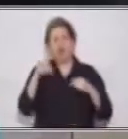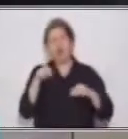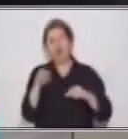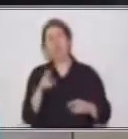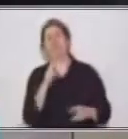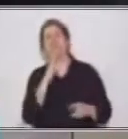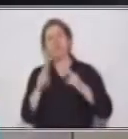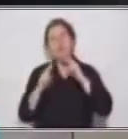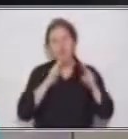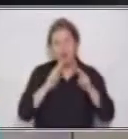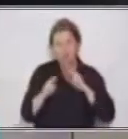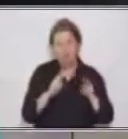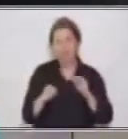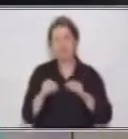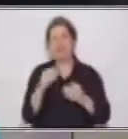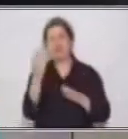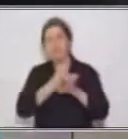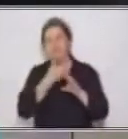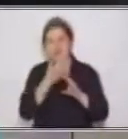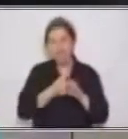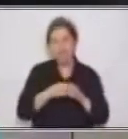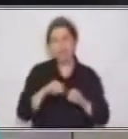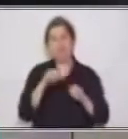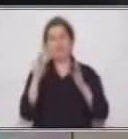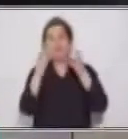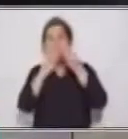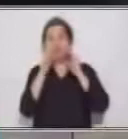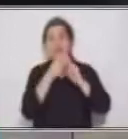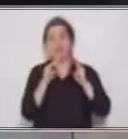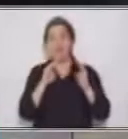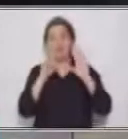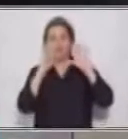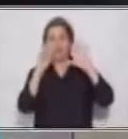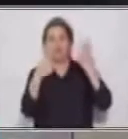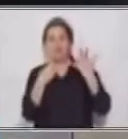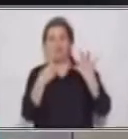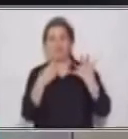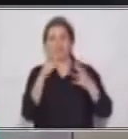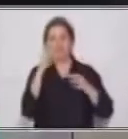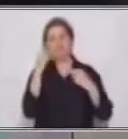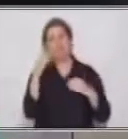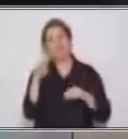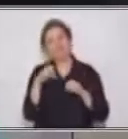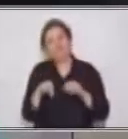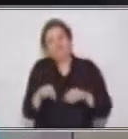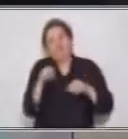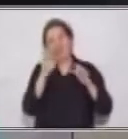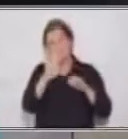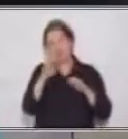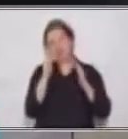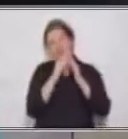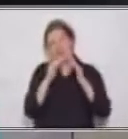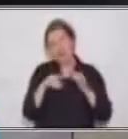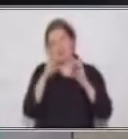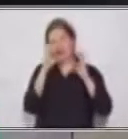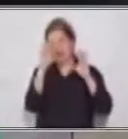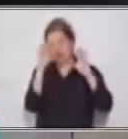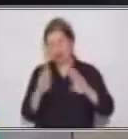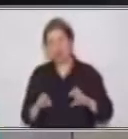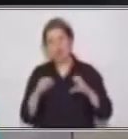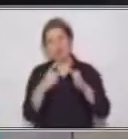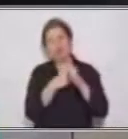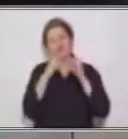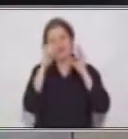del área de matemáticas en sexto primaria. Si en casa hay alguna persona con discapacidad, este tema les